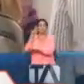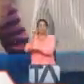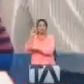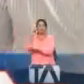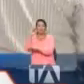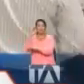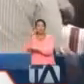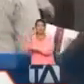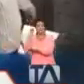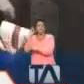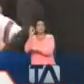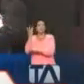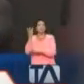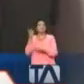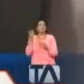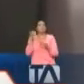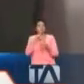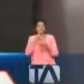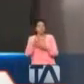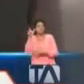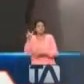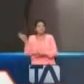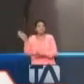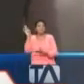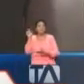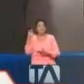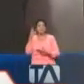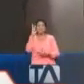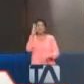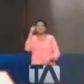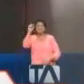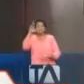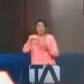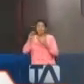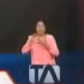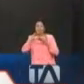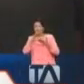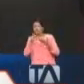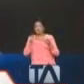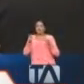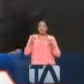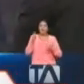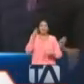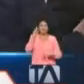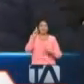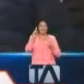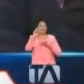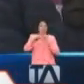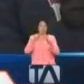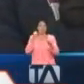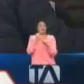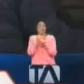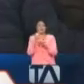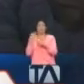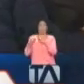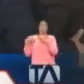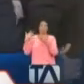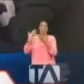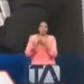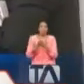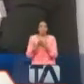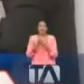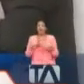de Rentas Internas, Terán habría movido alrededor de 6 millones de dólares en los últimos 6 años, pese a no